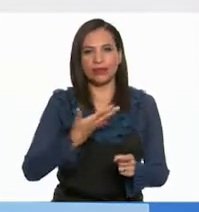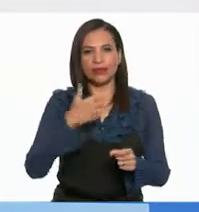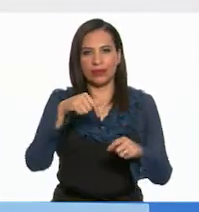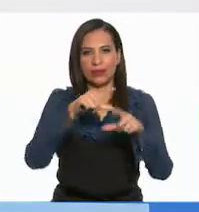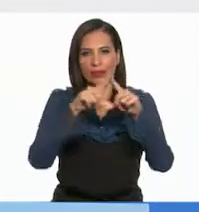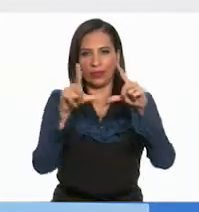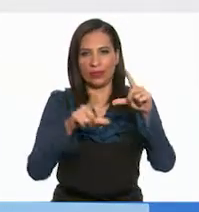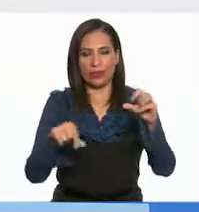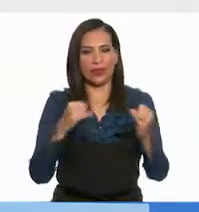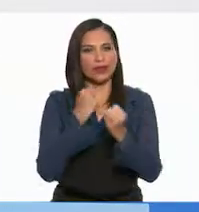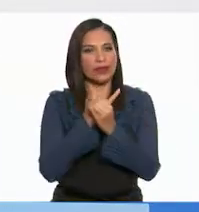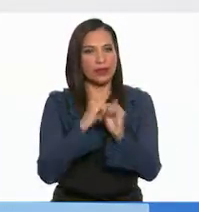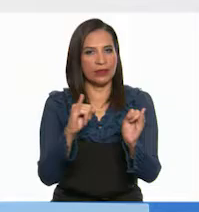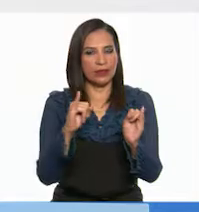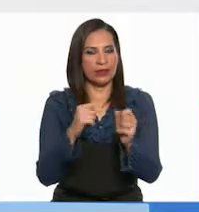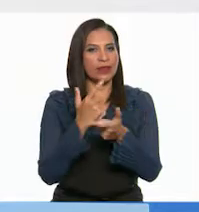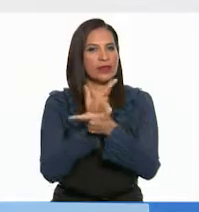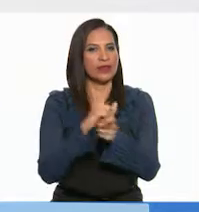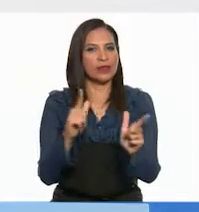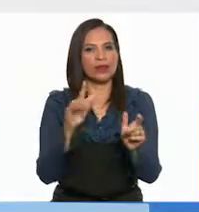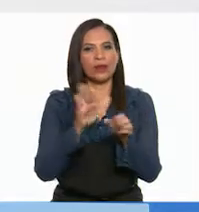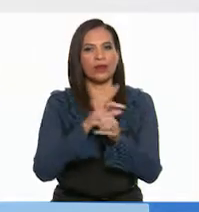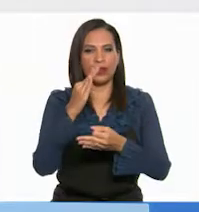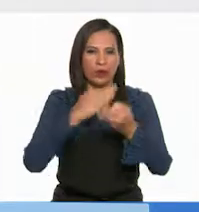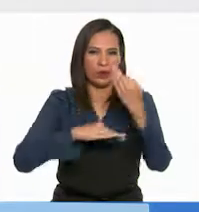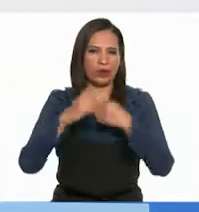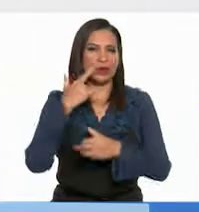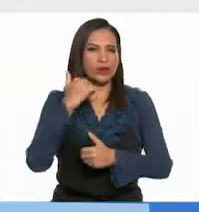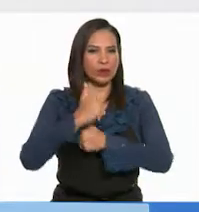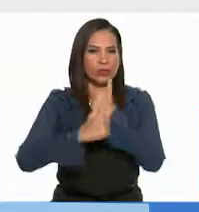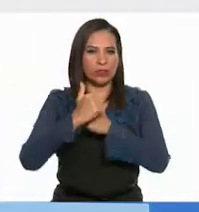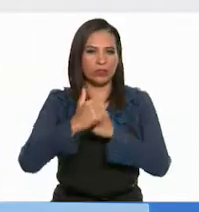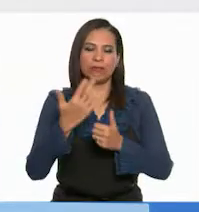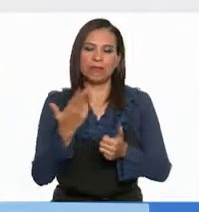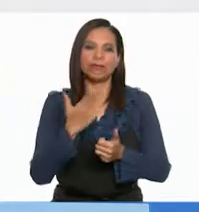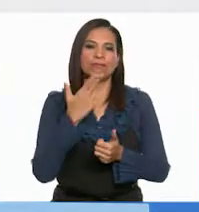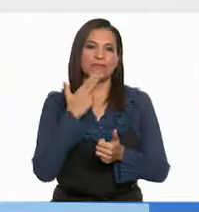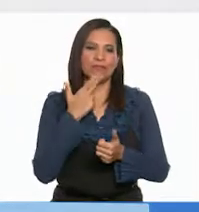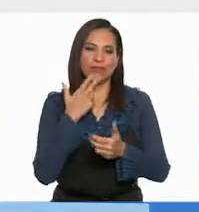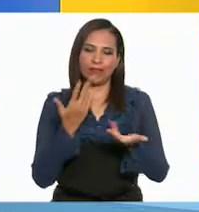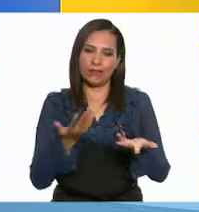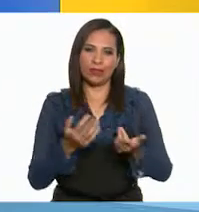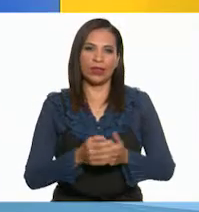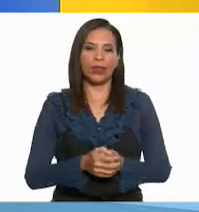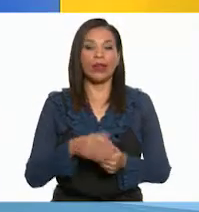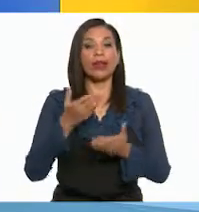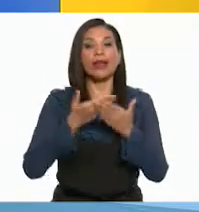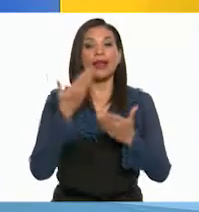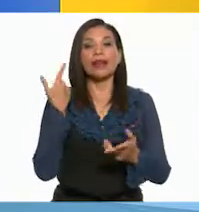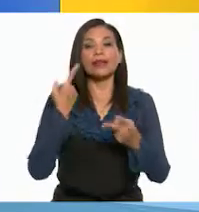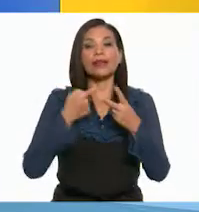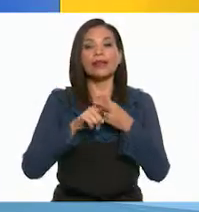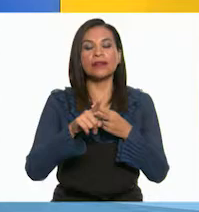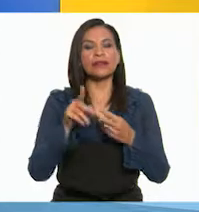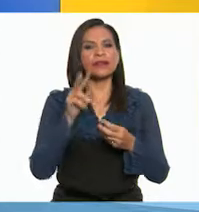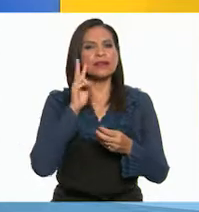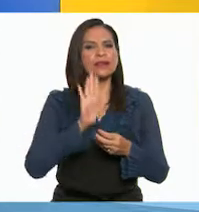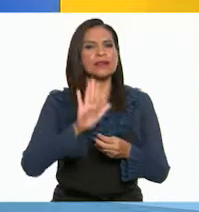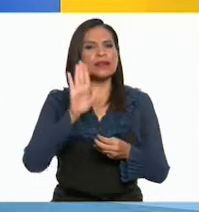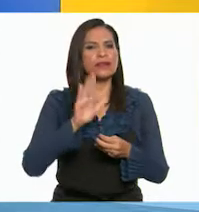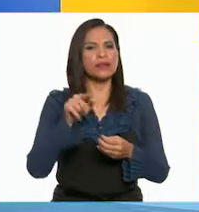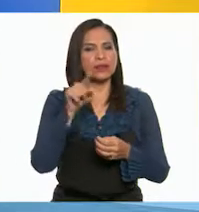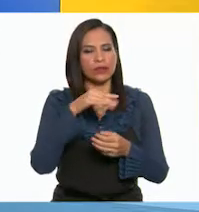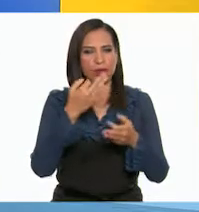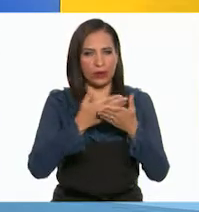nación independiente y libre por la que tanto luché, rindieron frutos. Antes de iniciar, ¿qué te parece si